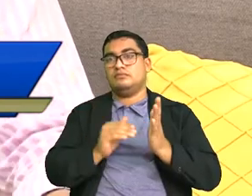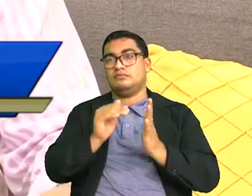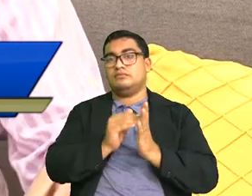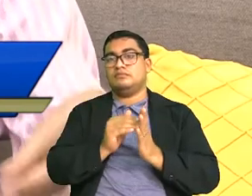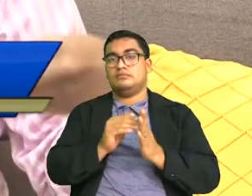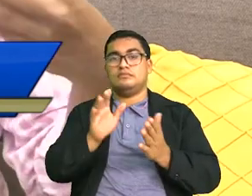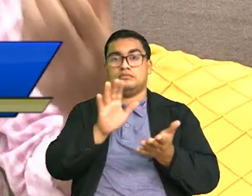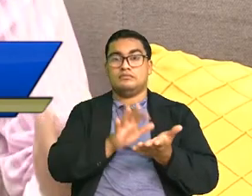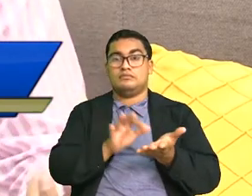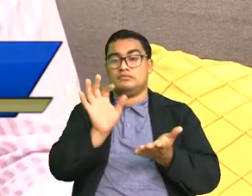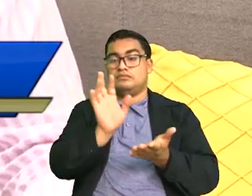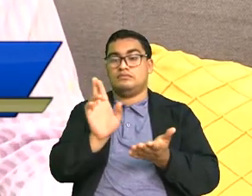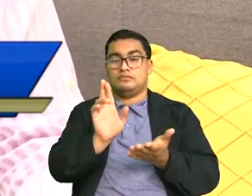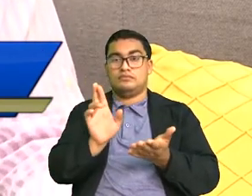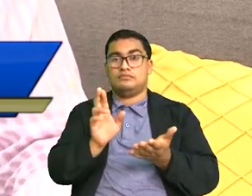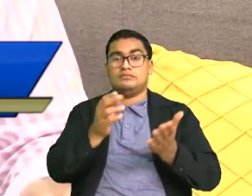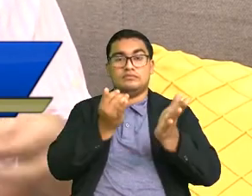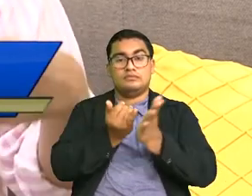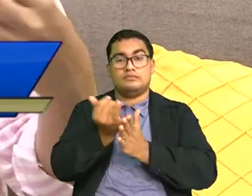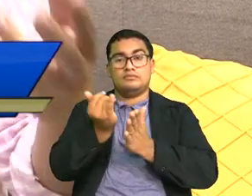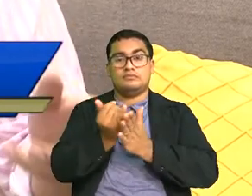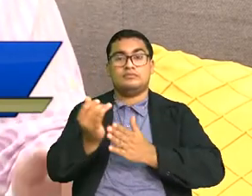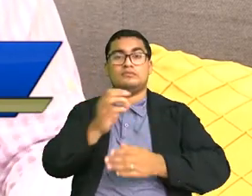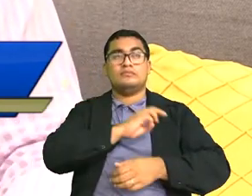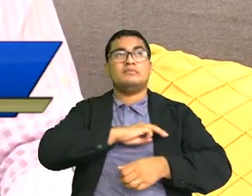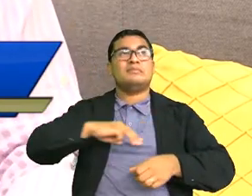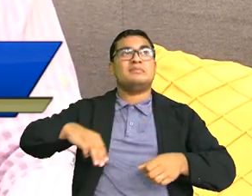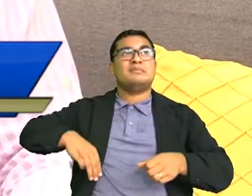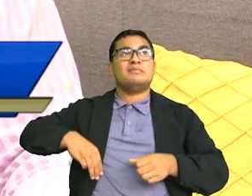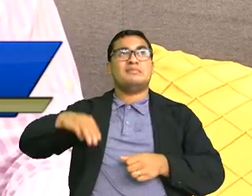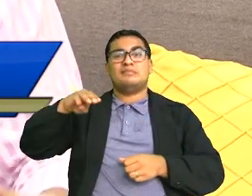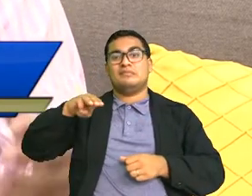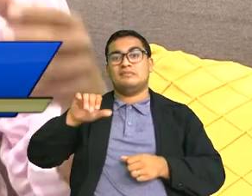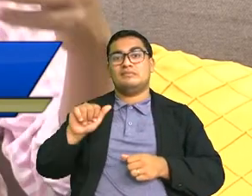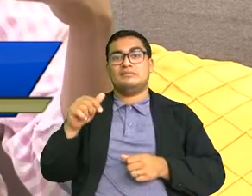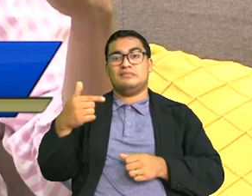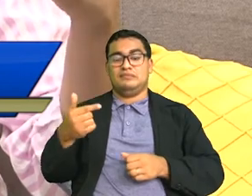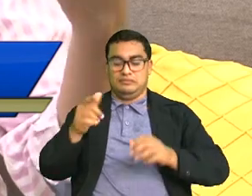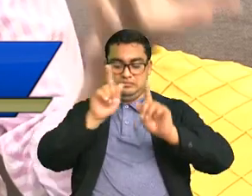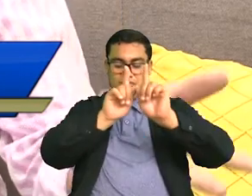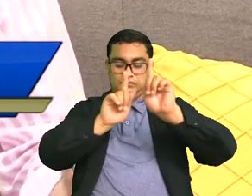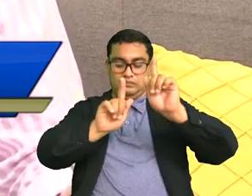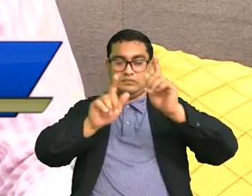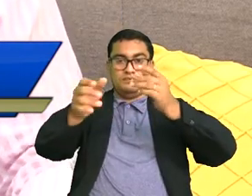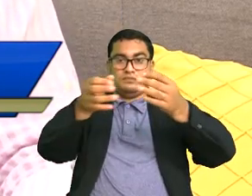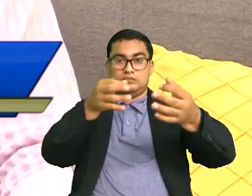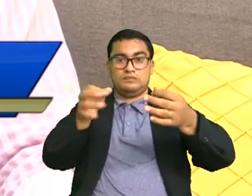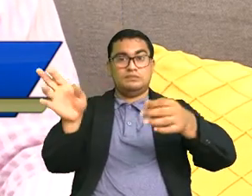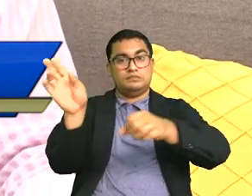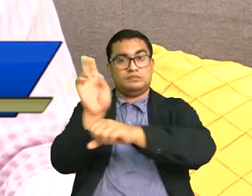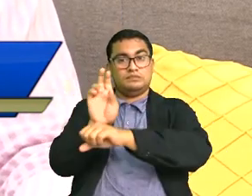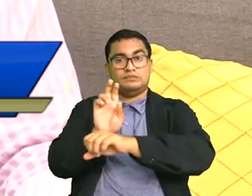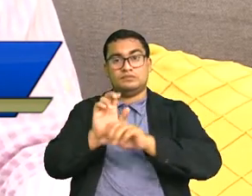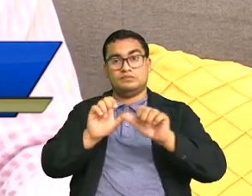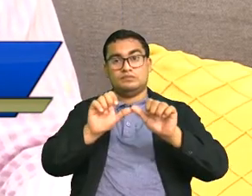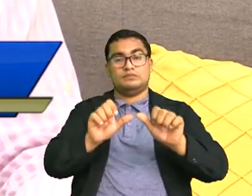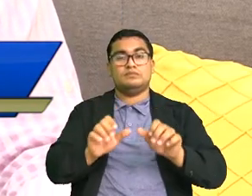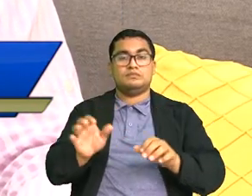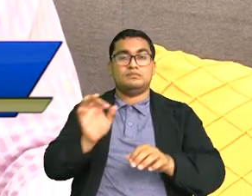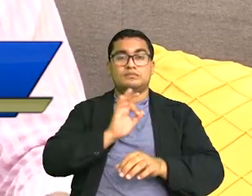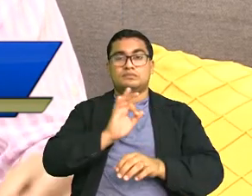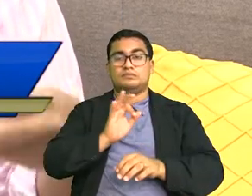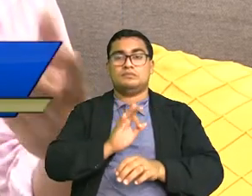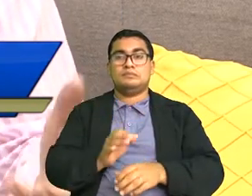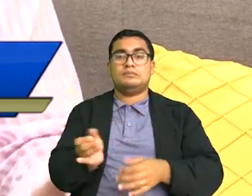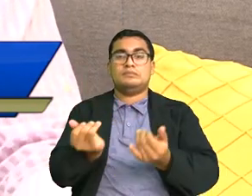hay análisis que llevan nuestro ministerio agropecuario por ejemplo estadístico en donde hay un monitoreo constante a la finca verdad